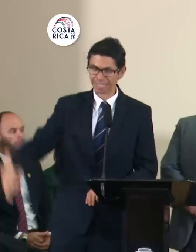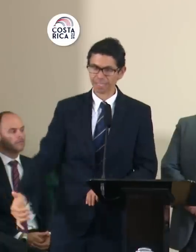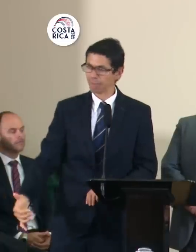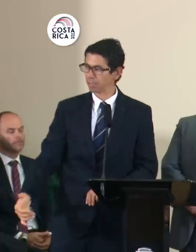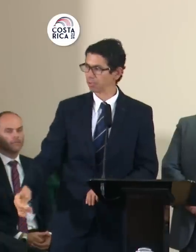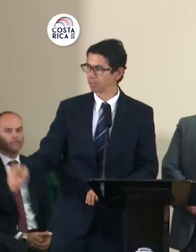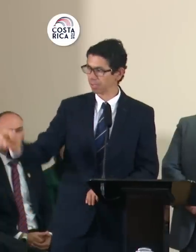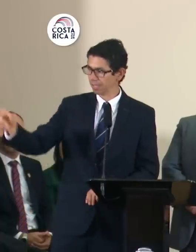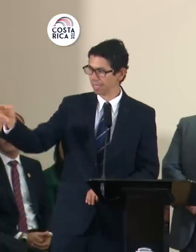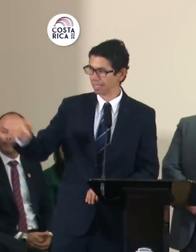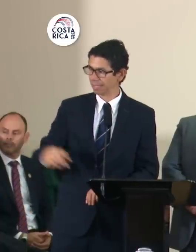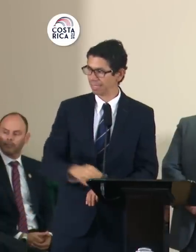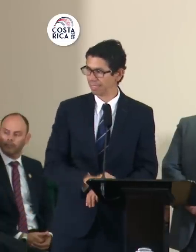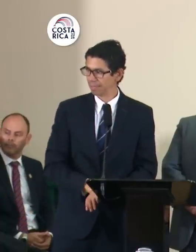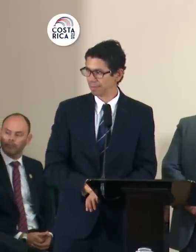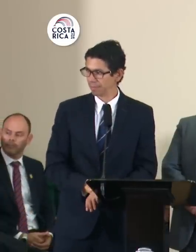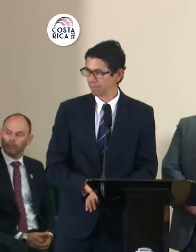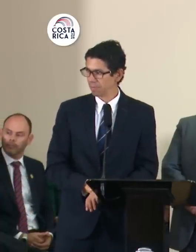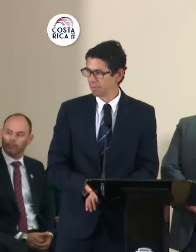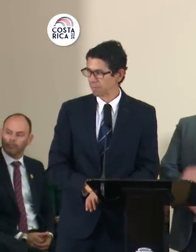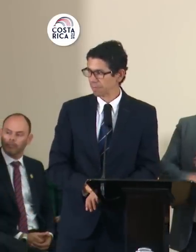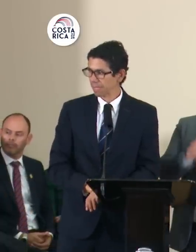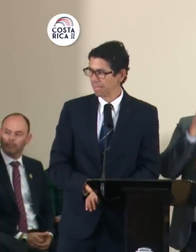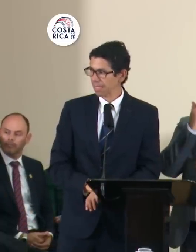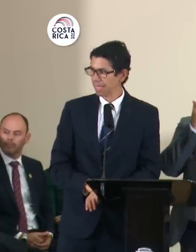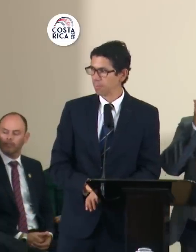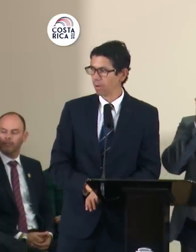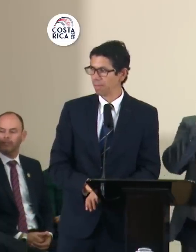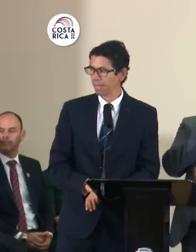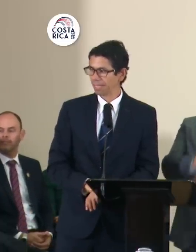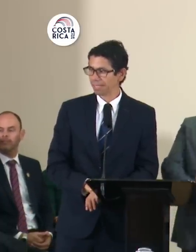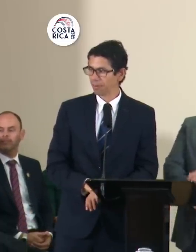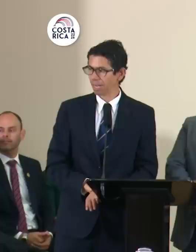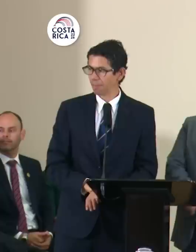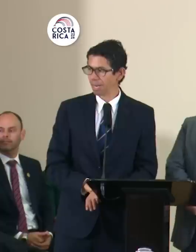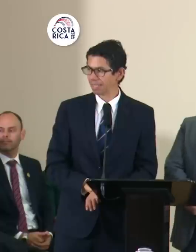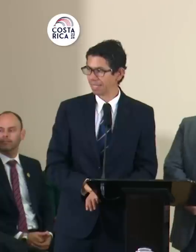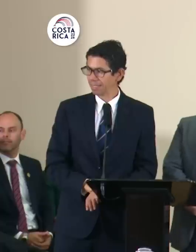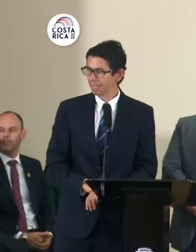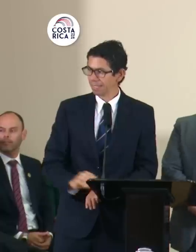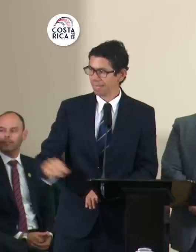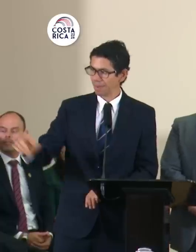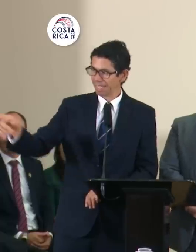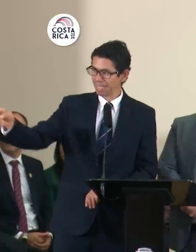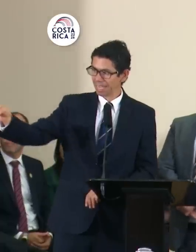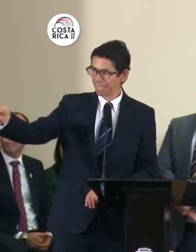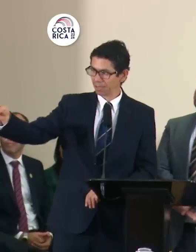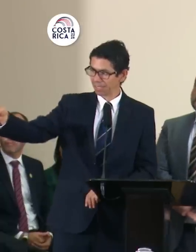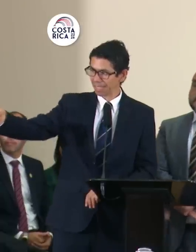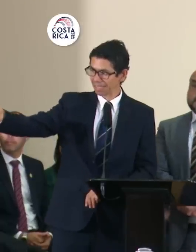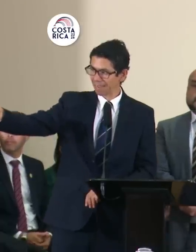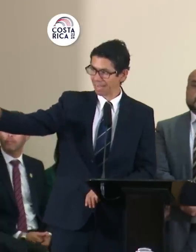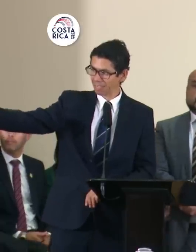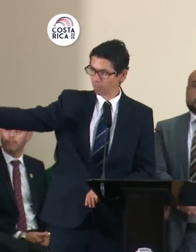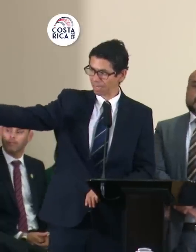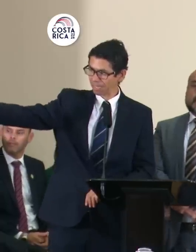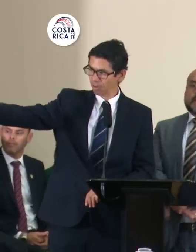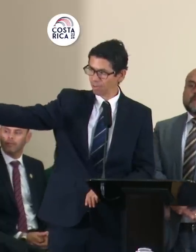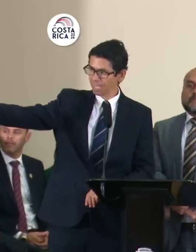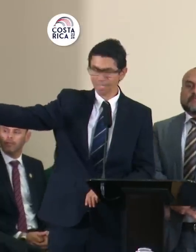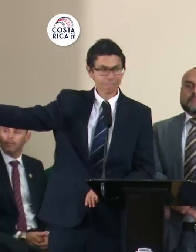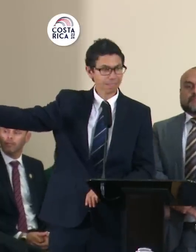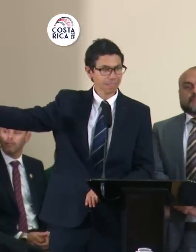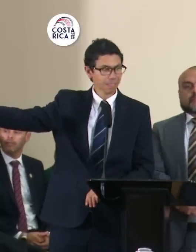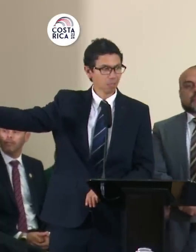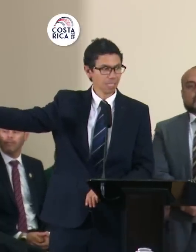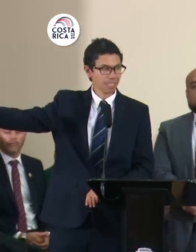y la cortó en tres segmentos. La que sigue. Y aquí pueden ver el Cerro de la Muerte, la maquinaria donde está trabajando,